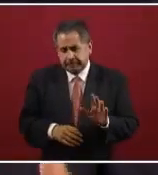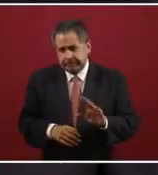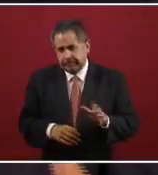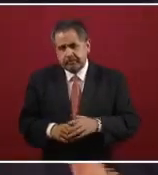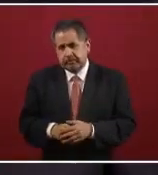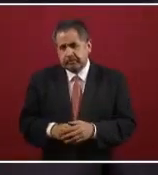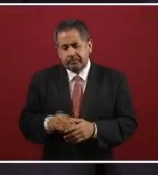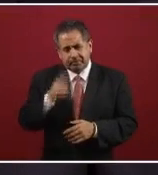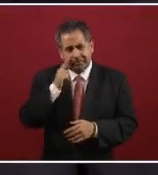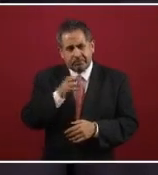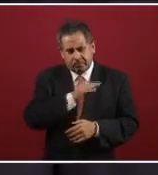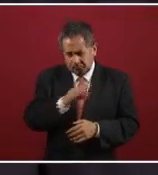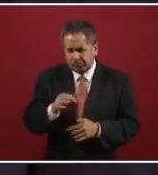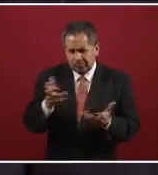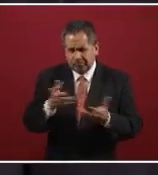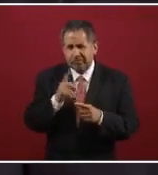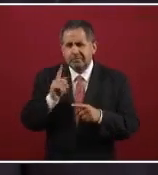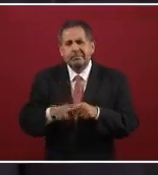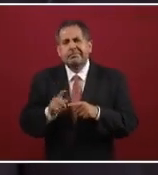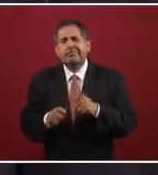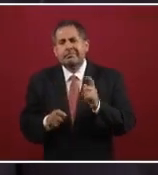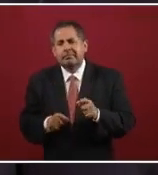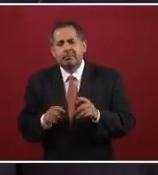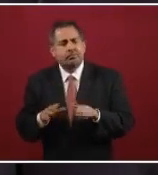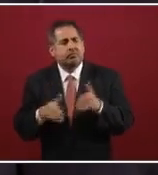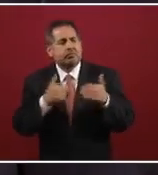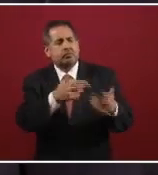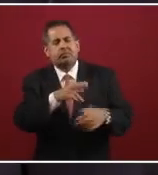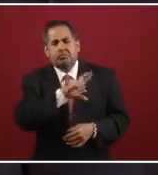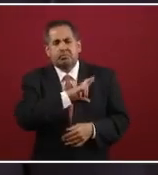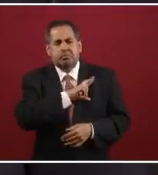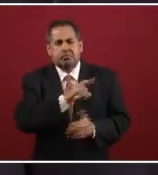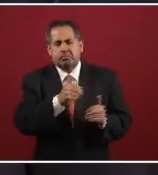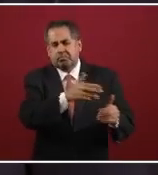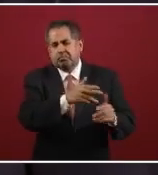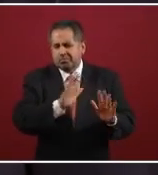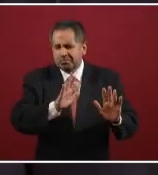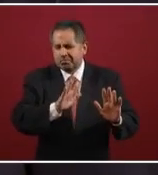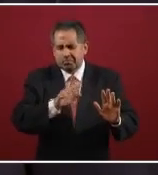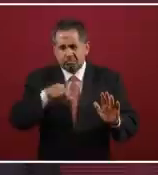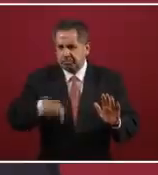puede lograr y es legítimo en el sector privado